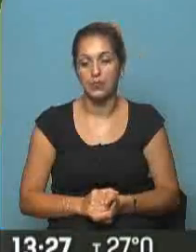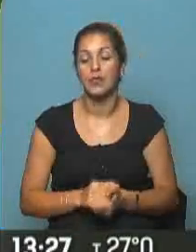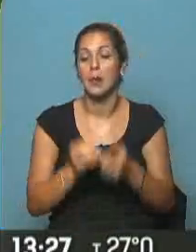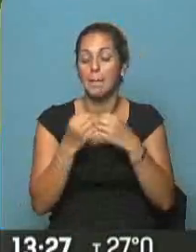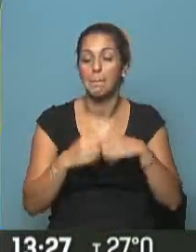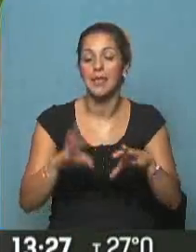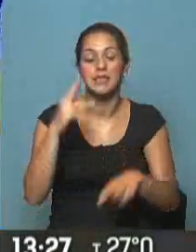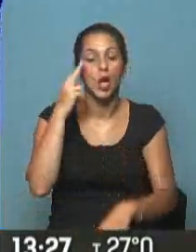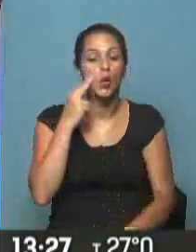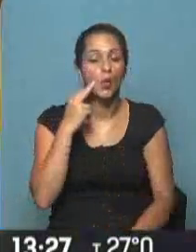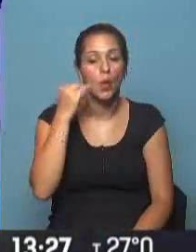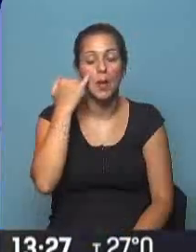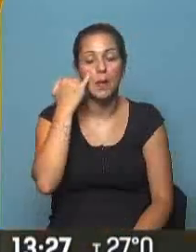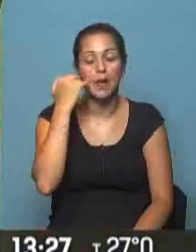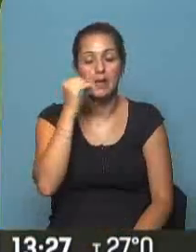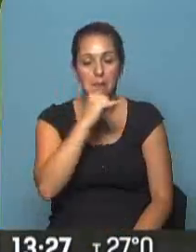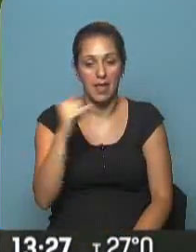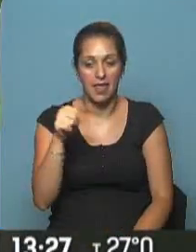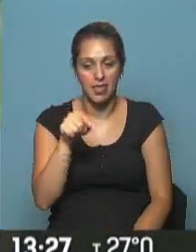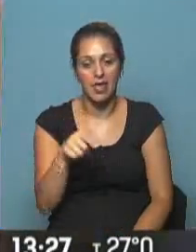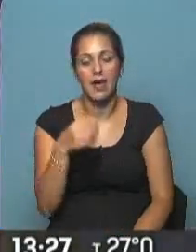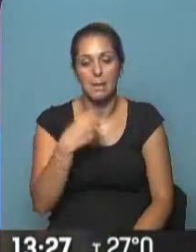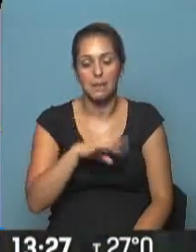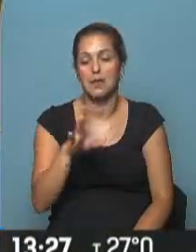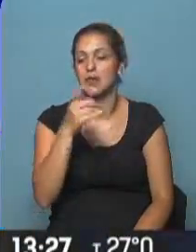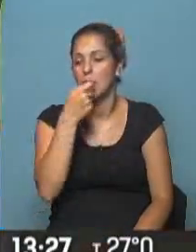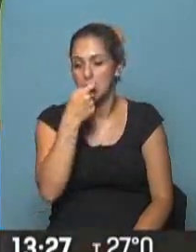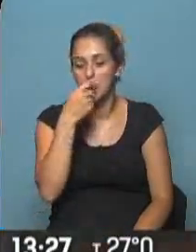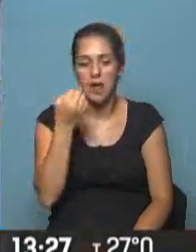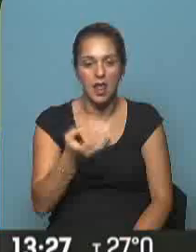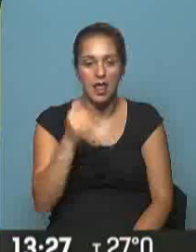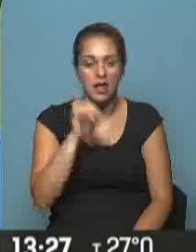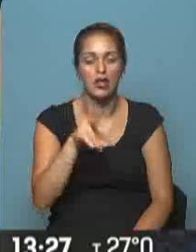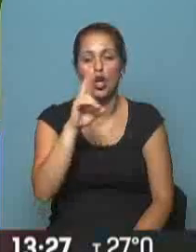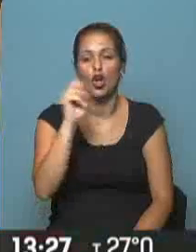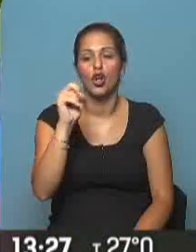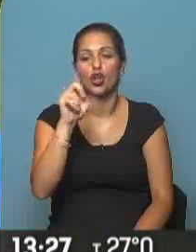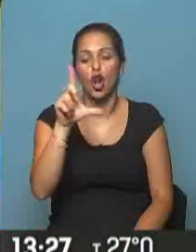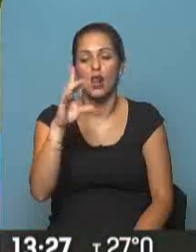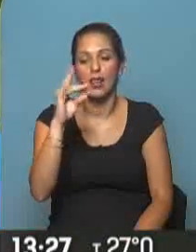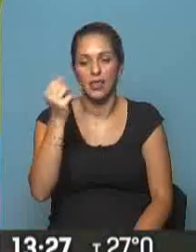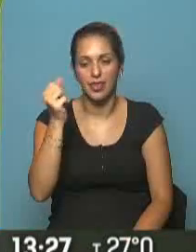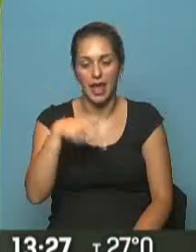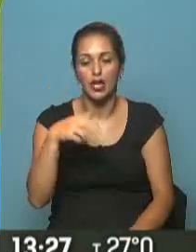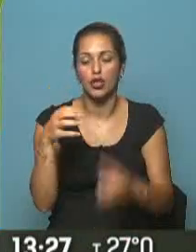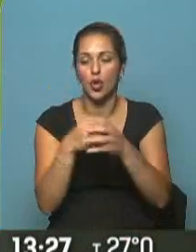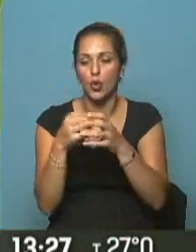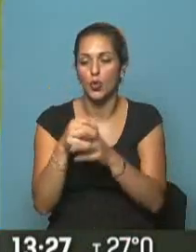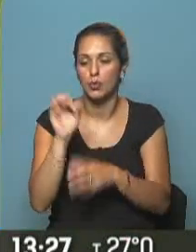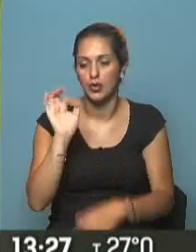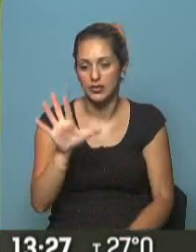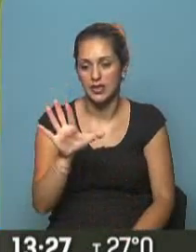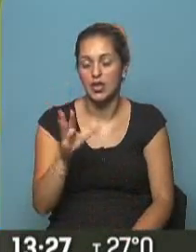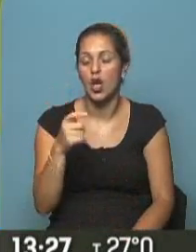de las 21:30 y con arbitraje de Vilmar Alexander Roldán. Por el grupo 5,